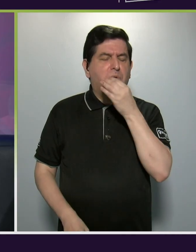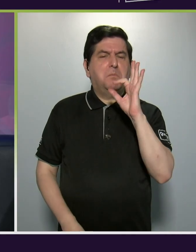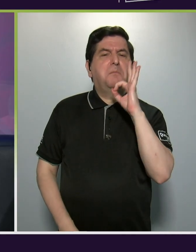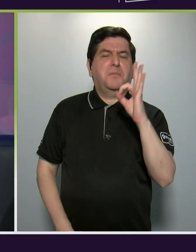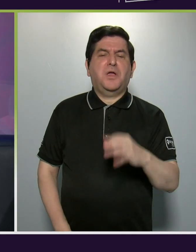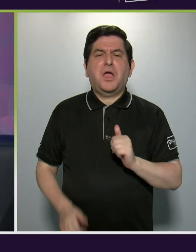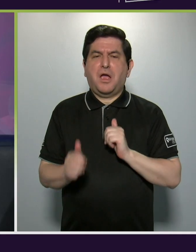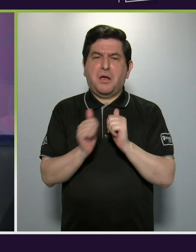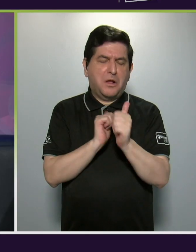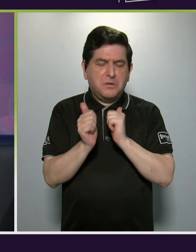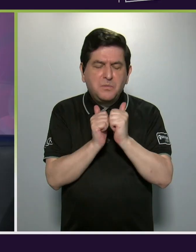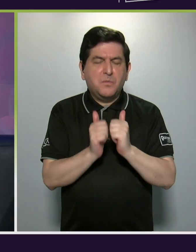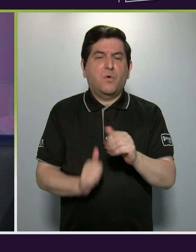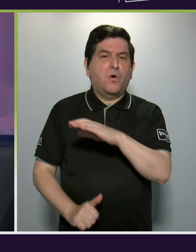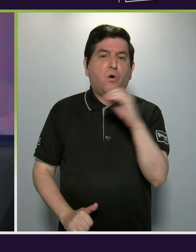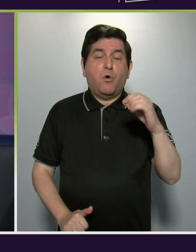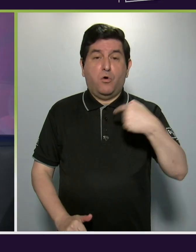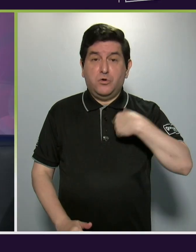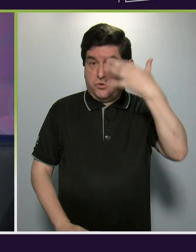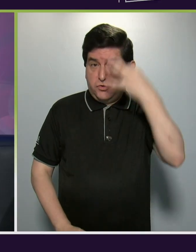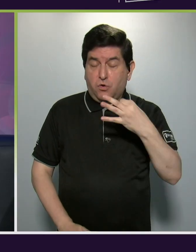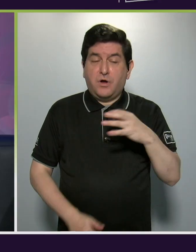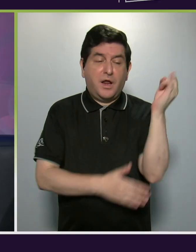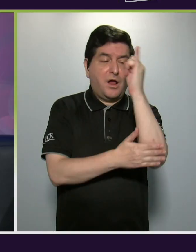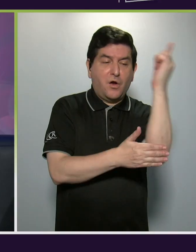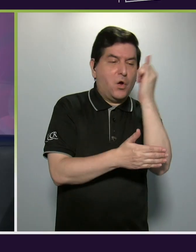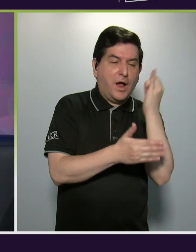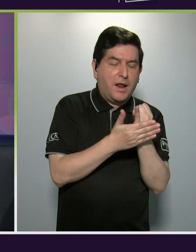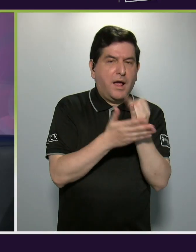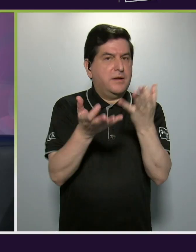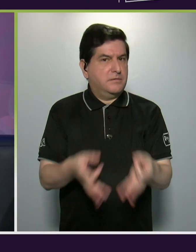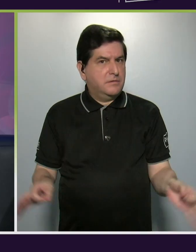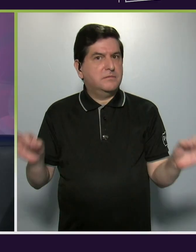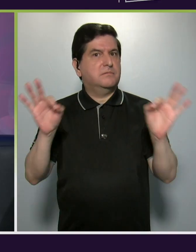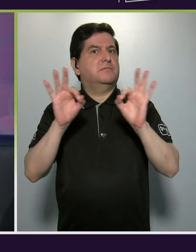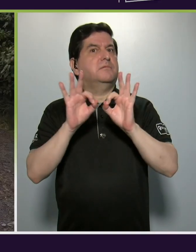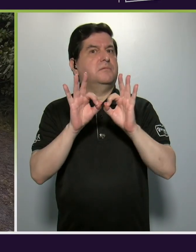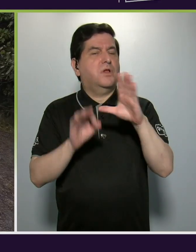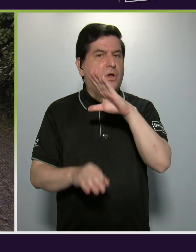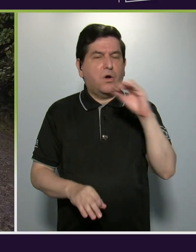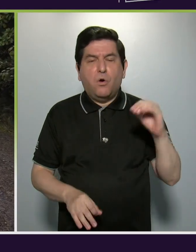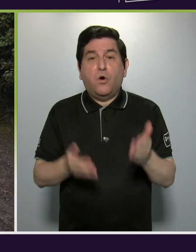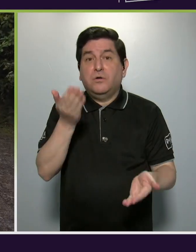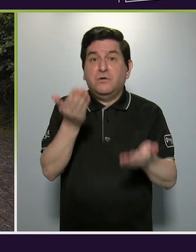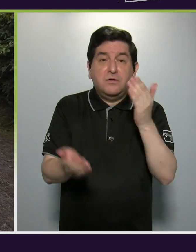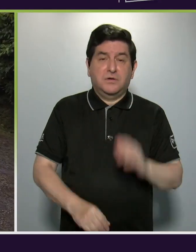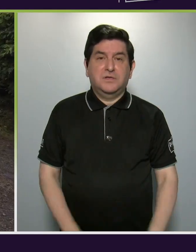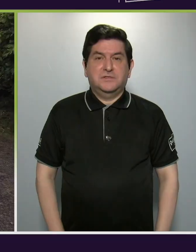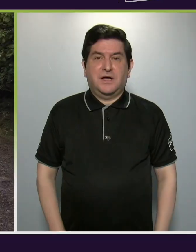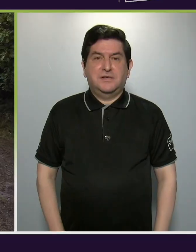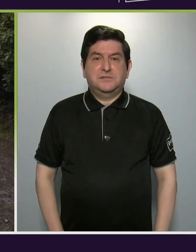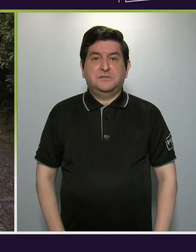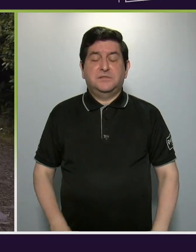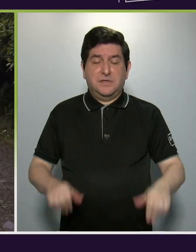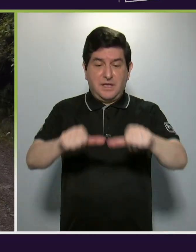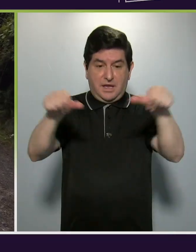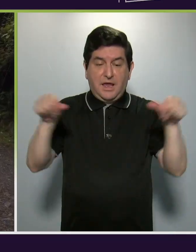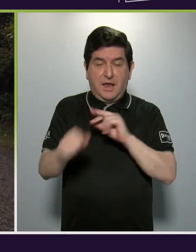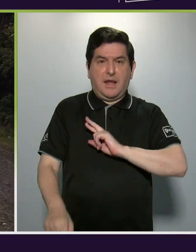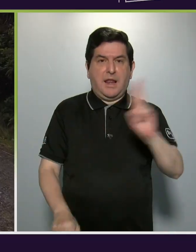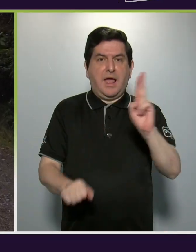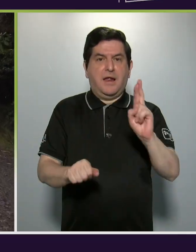hacer ejercicio, o si para mí lo artístico tiene un peso muy importante, o si para mí de repente la dimensión religiosa es muy